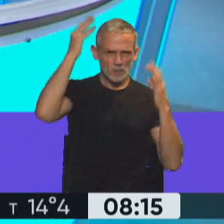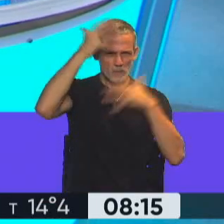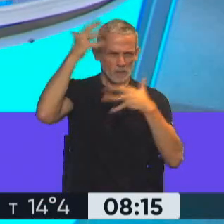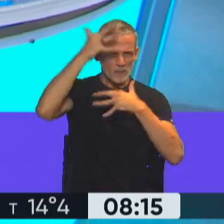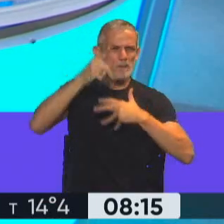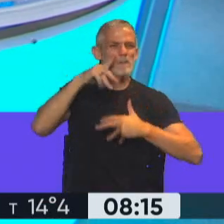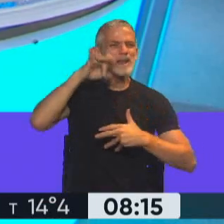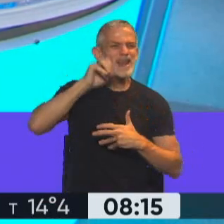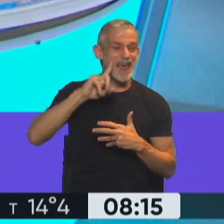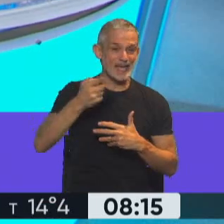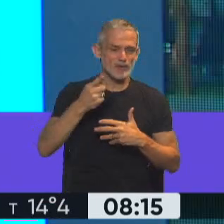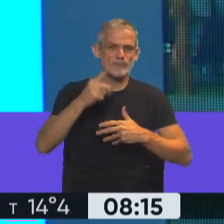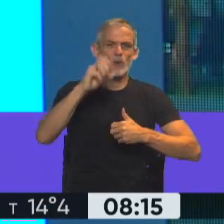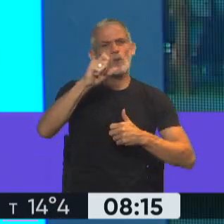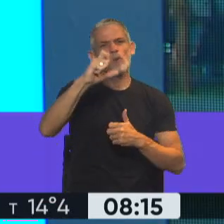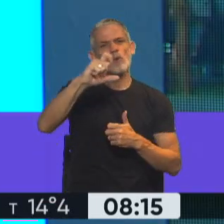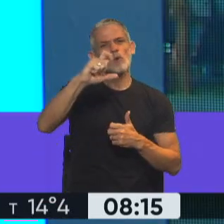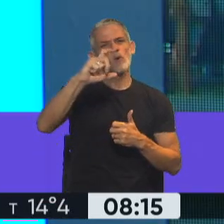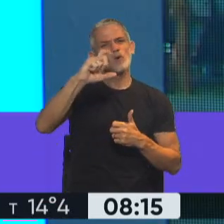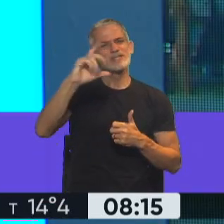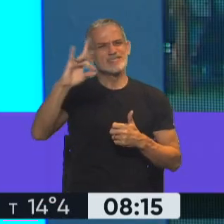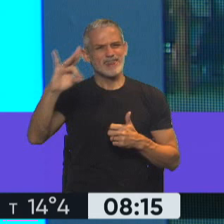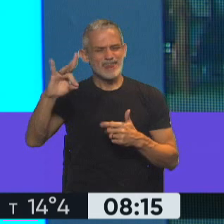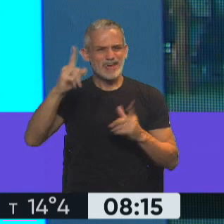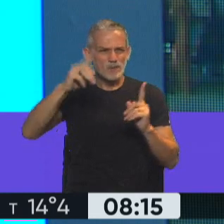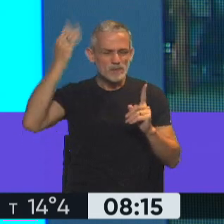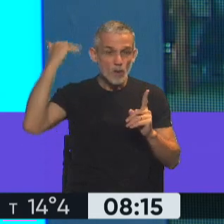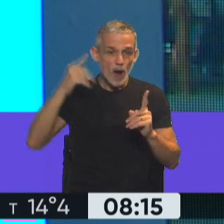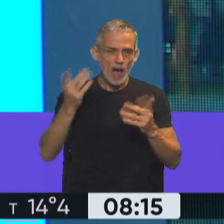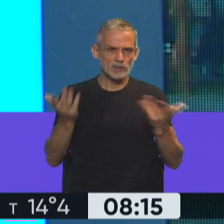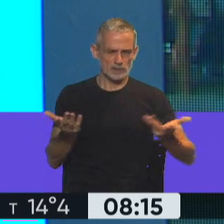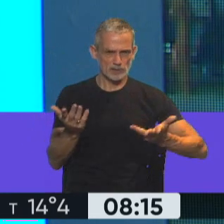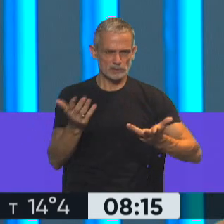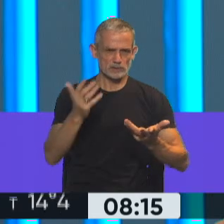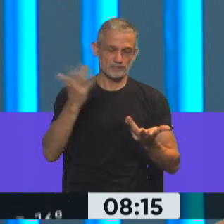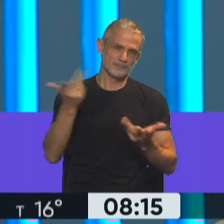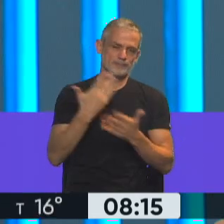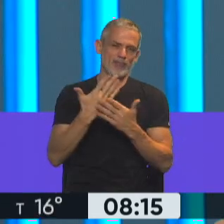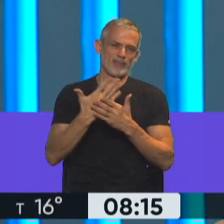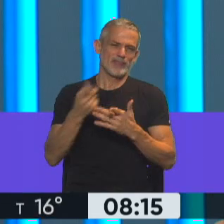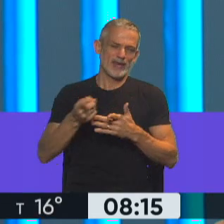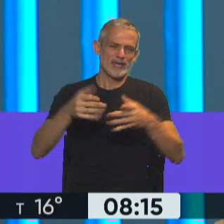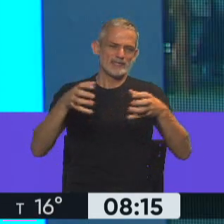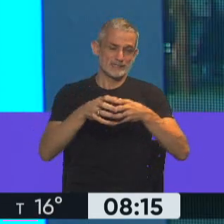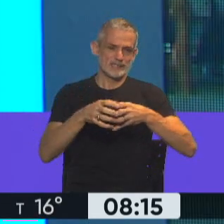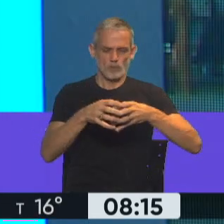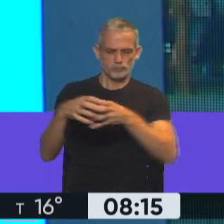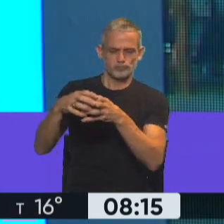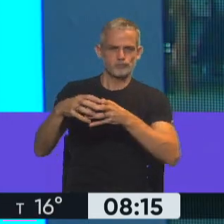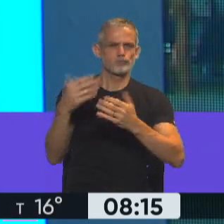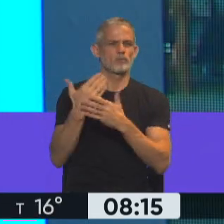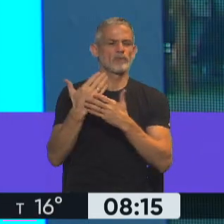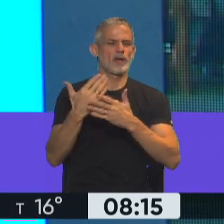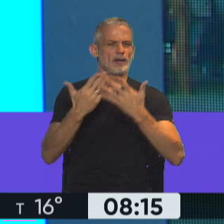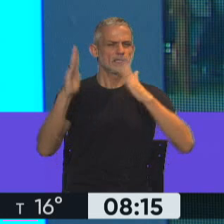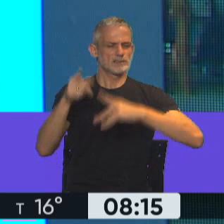90 la UCD llegó a sacar 15 puntos y a su vez llegó a llenar River, ¿no? Como la UCD, digo, impulsado con el sector más de derecha